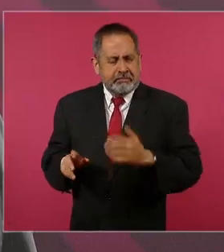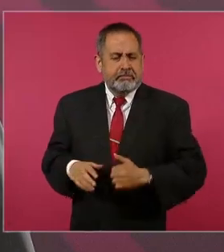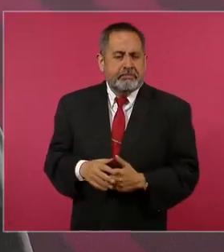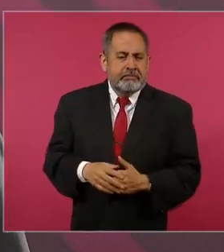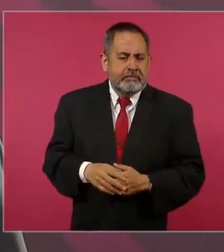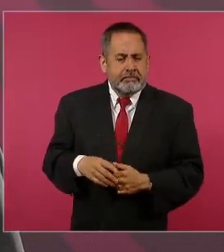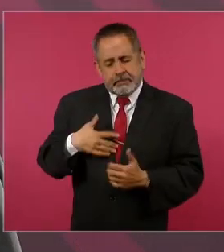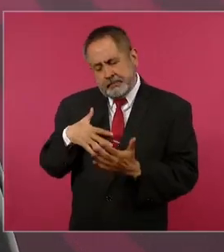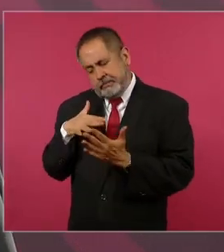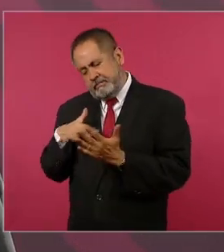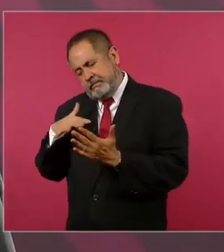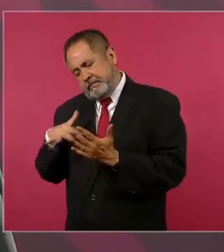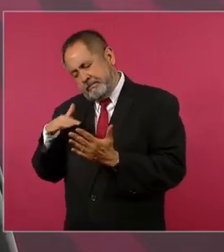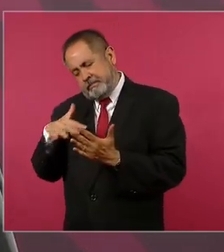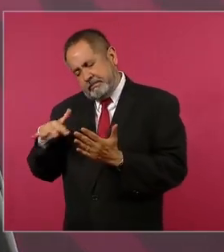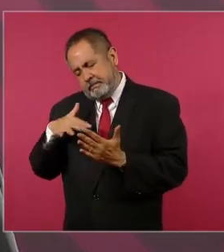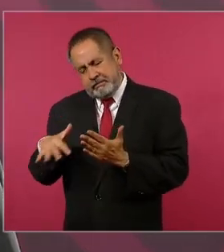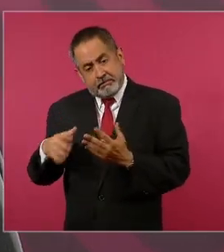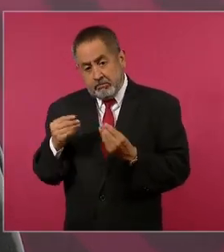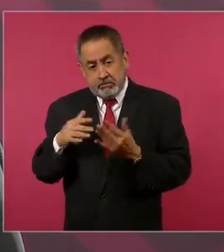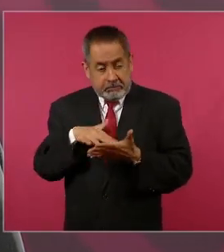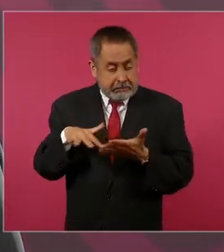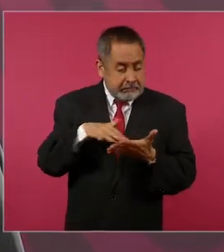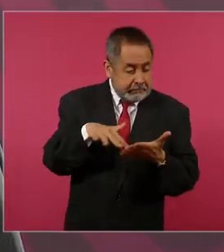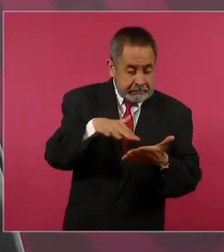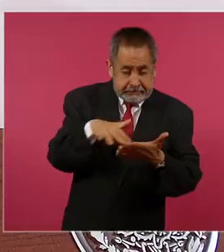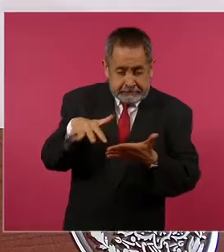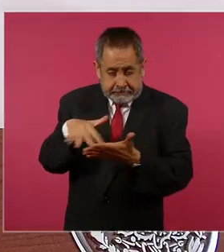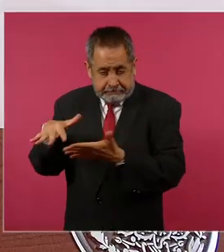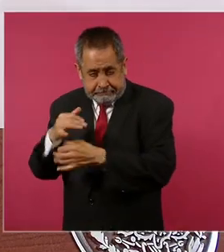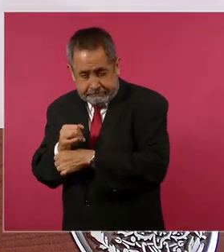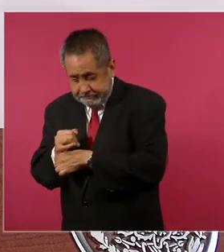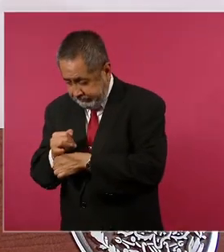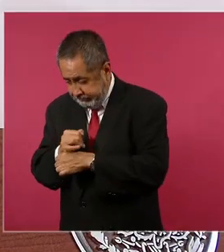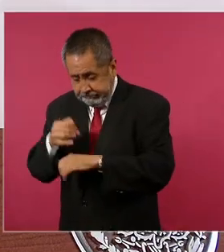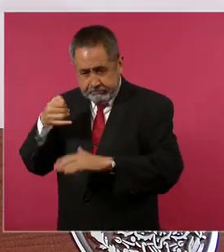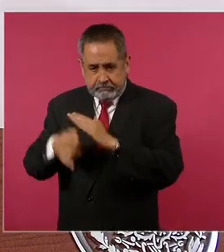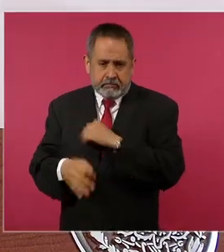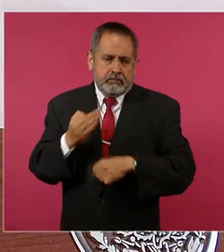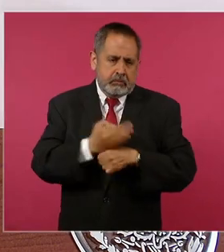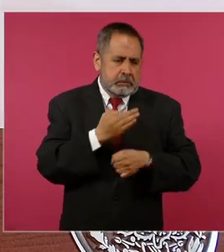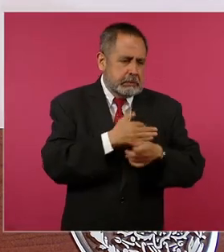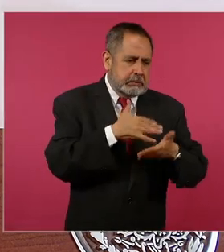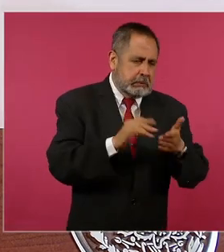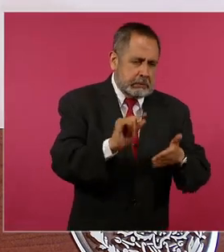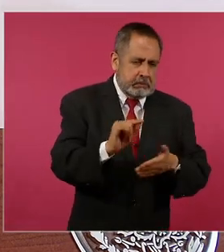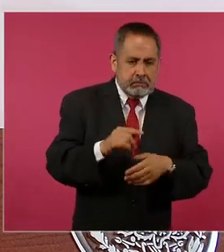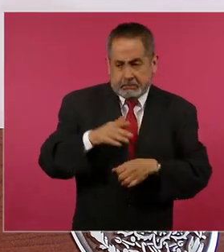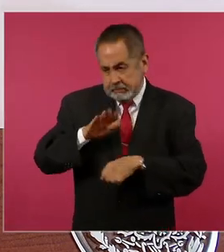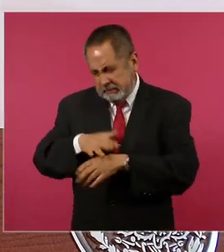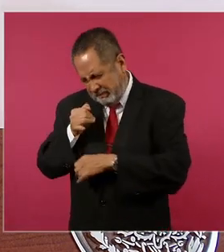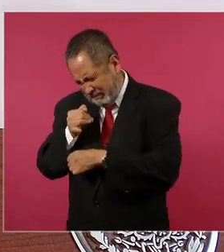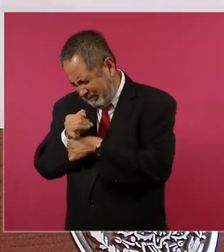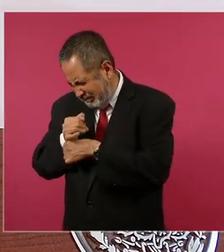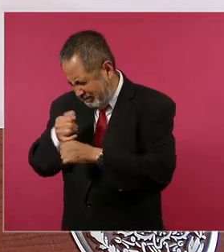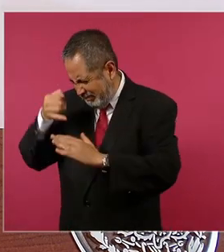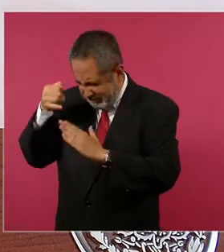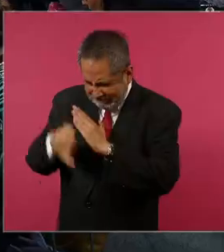voy a leer bastante, más que ahora, porque tengo que